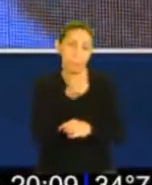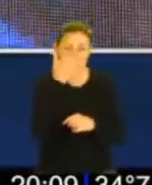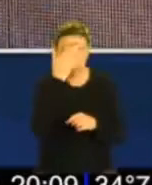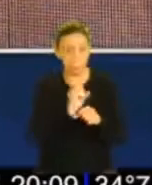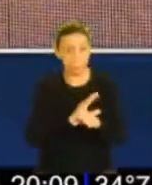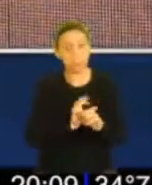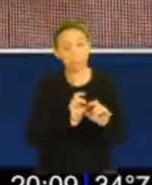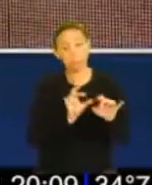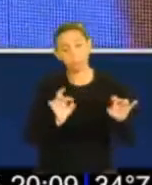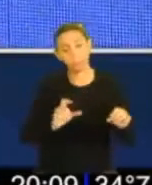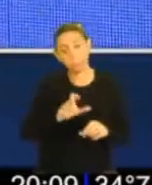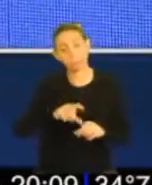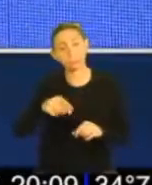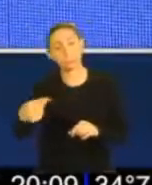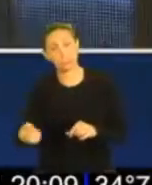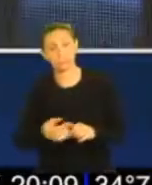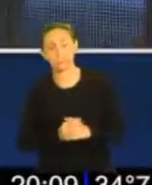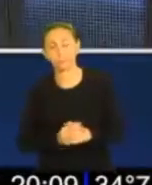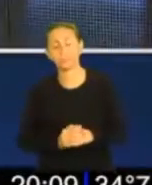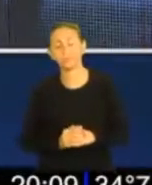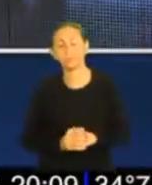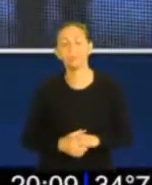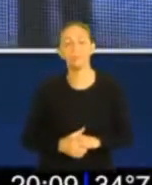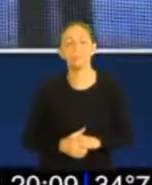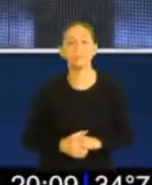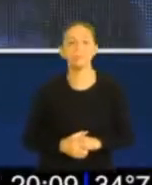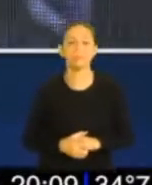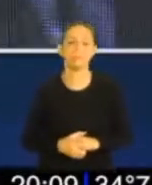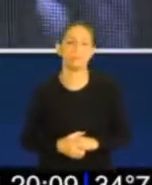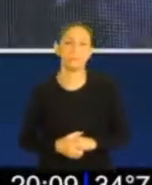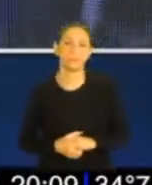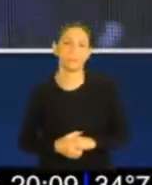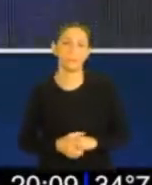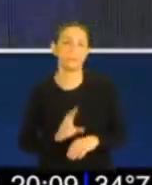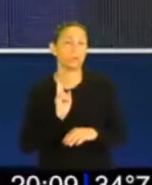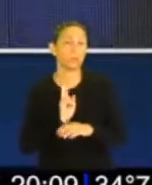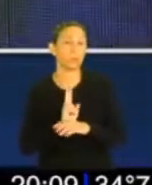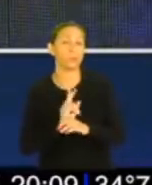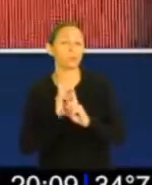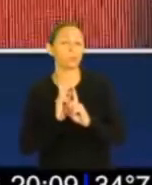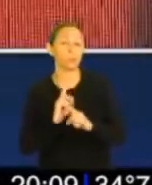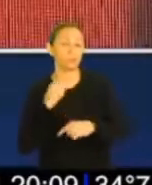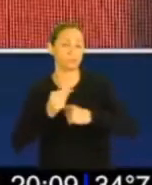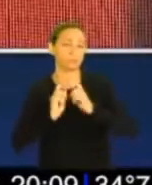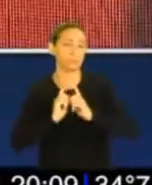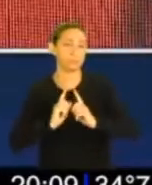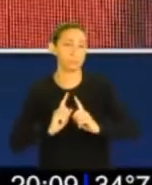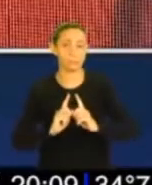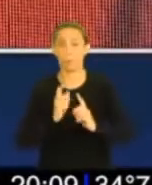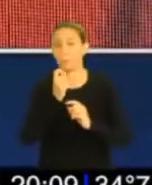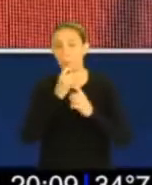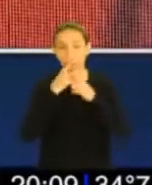COVID, contagia a otras personas. Así que, justamente, los cuidados también hay que seguir manteniéndolos, como el